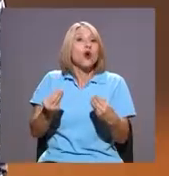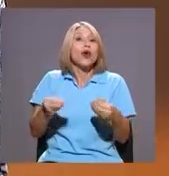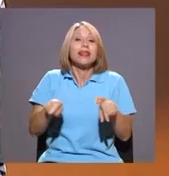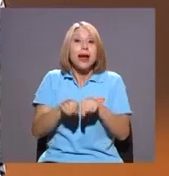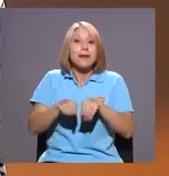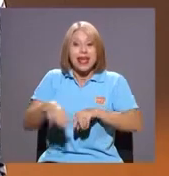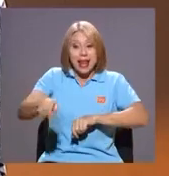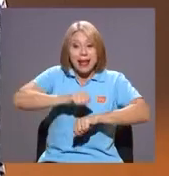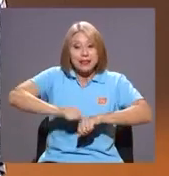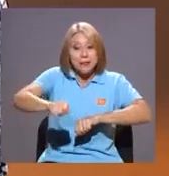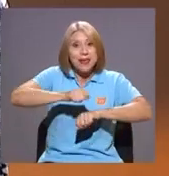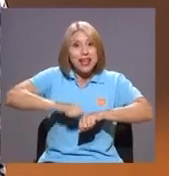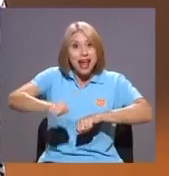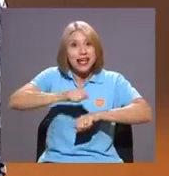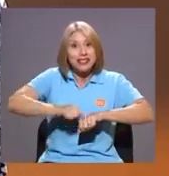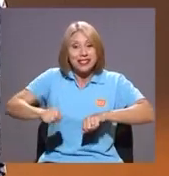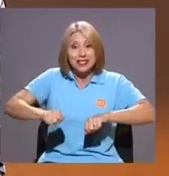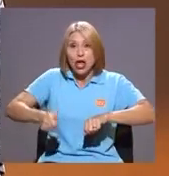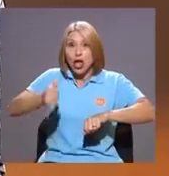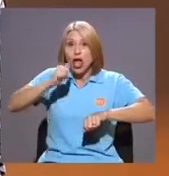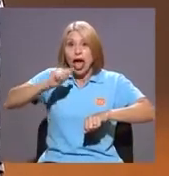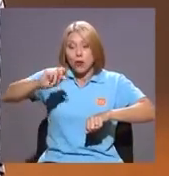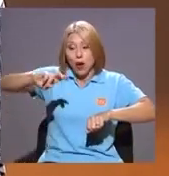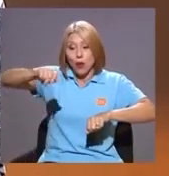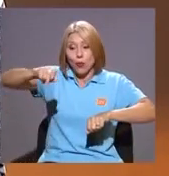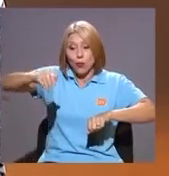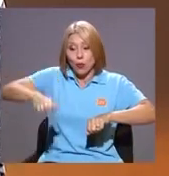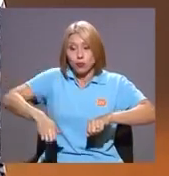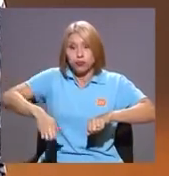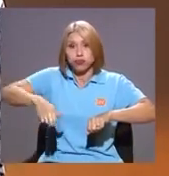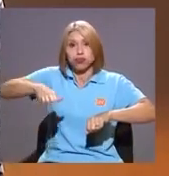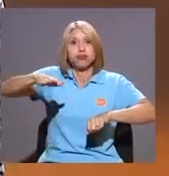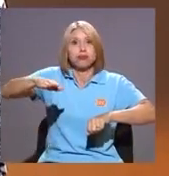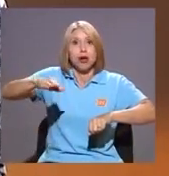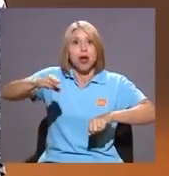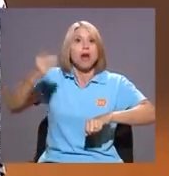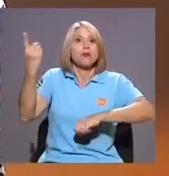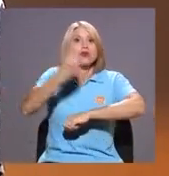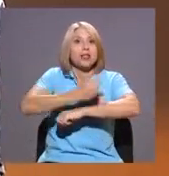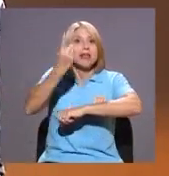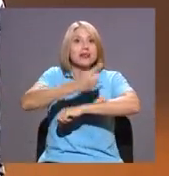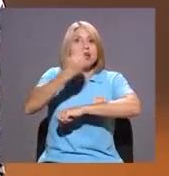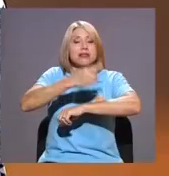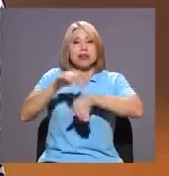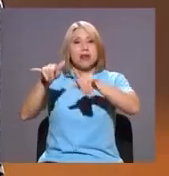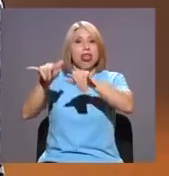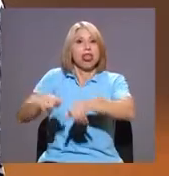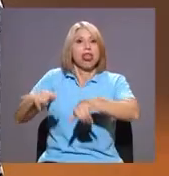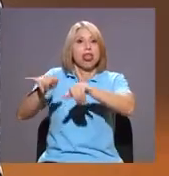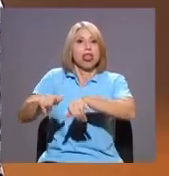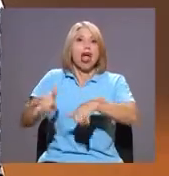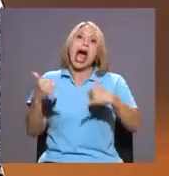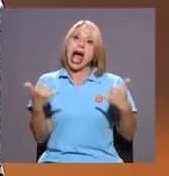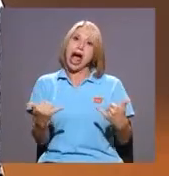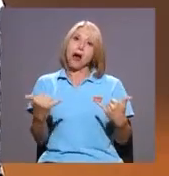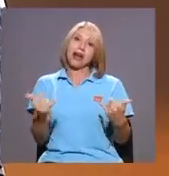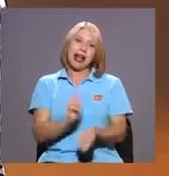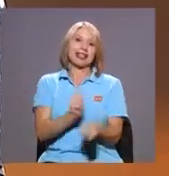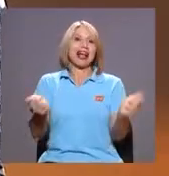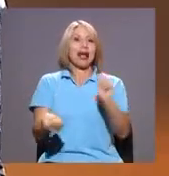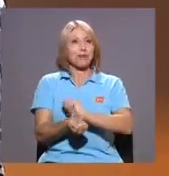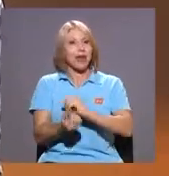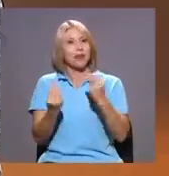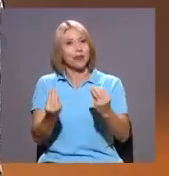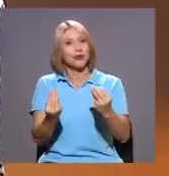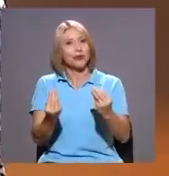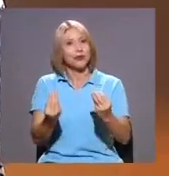llenas con agua. Así, claro. Y dejarlas durante muchos días. Ahora se ha cambiado eso, y eso ha sido una gran cosa en la época seca,